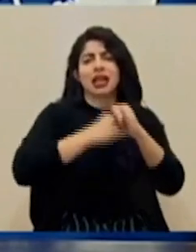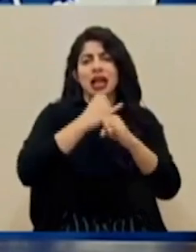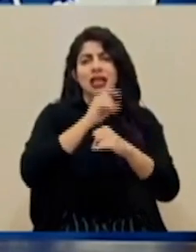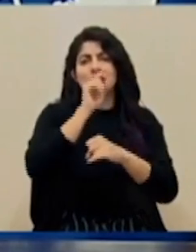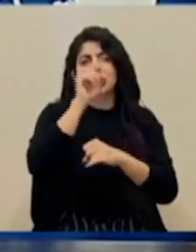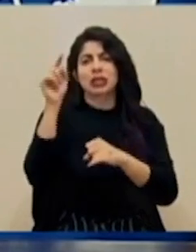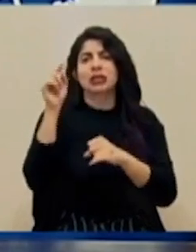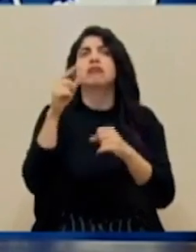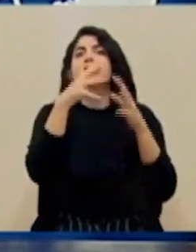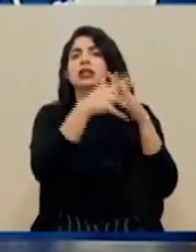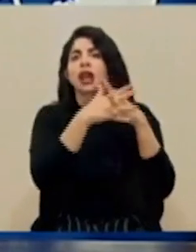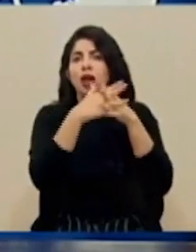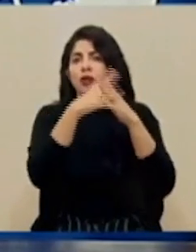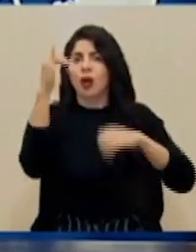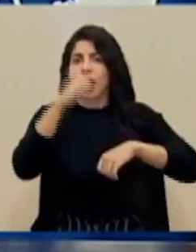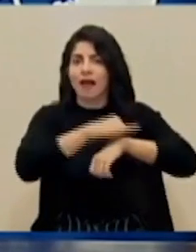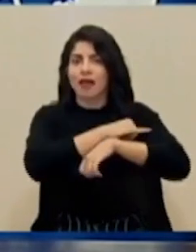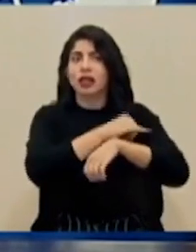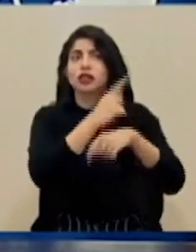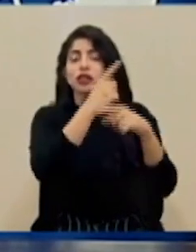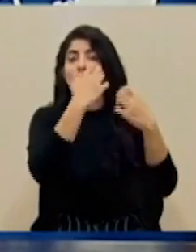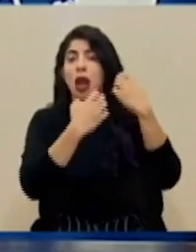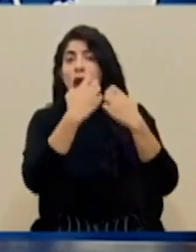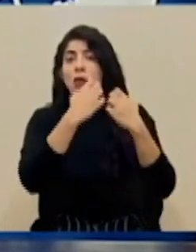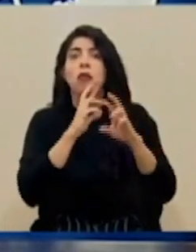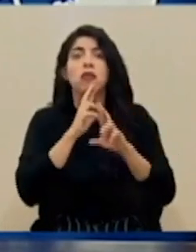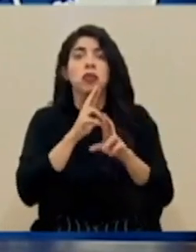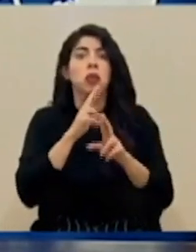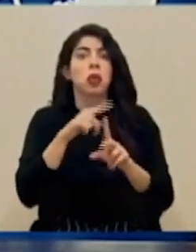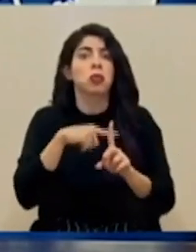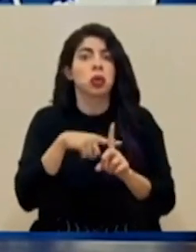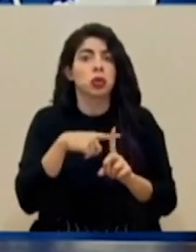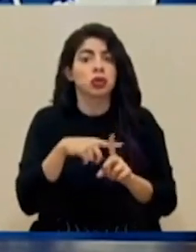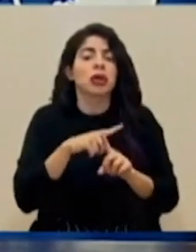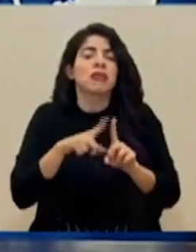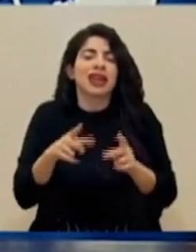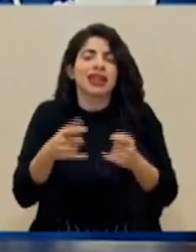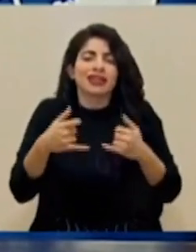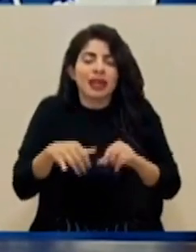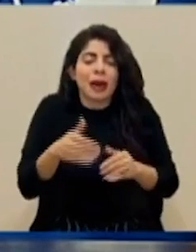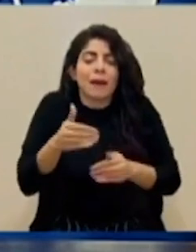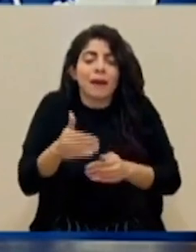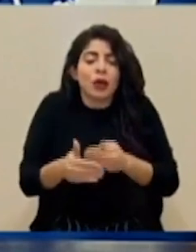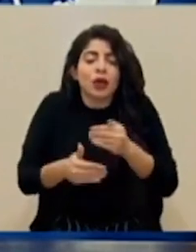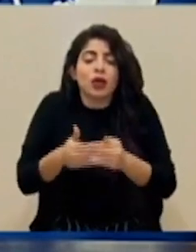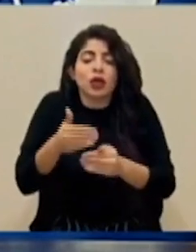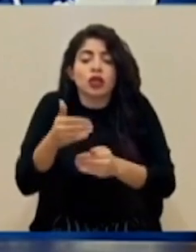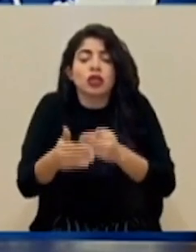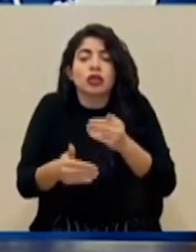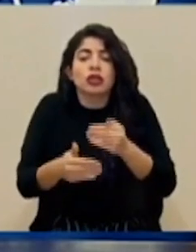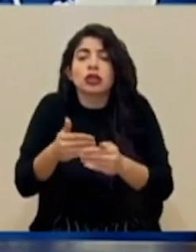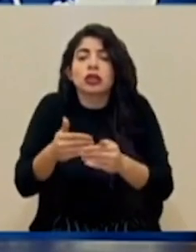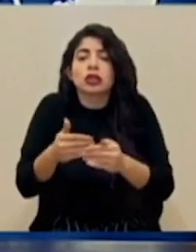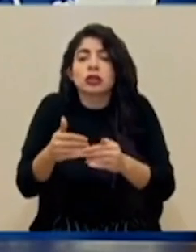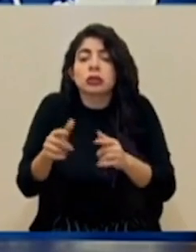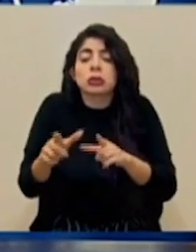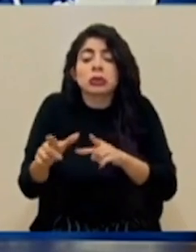aviación de Estados Unidos, con resultados muy positivos hasta ahora, pero es un proceso que se espera que culmine en